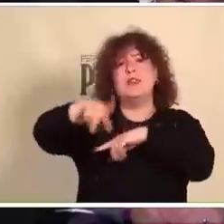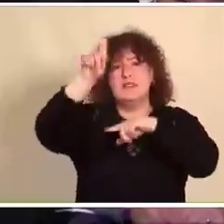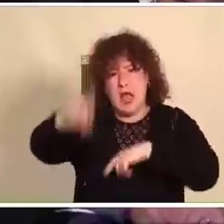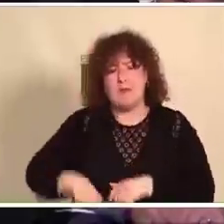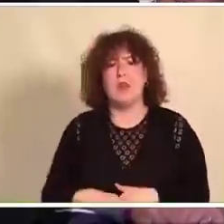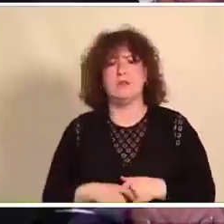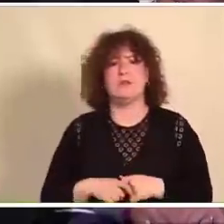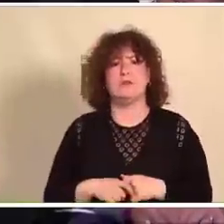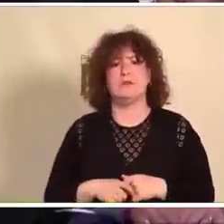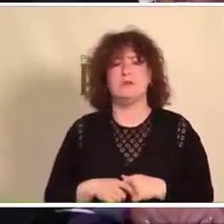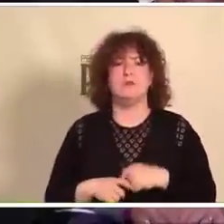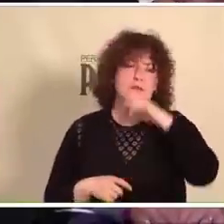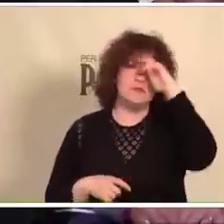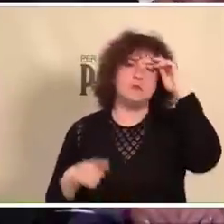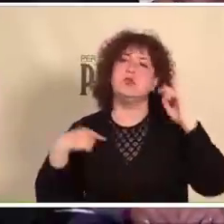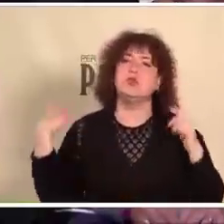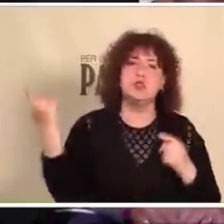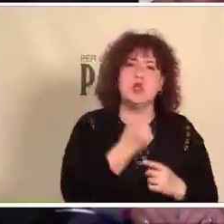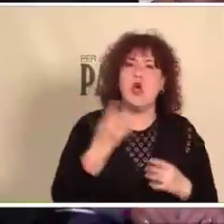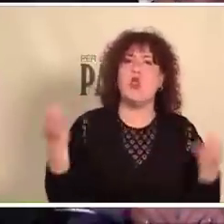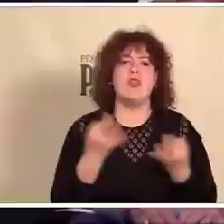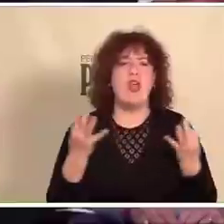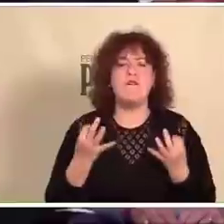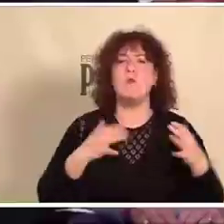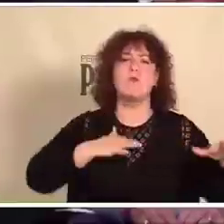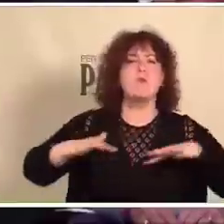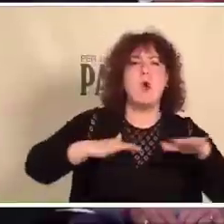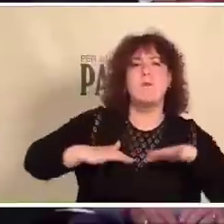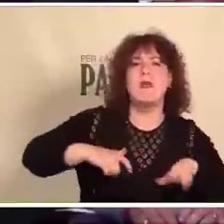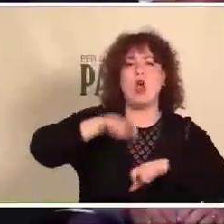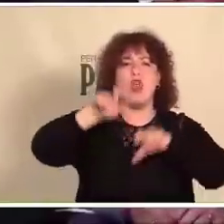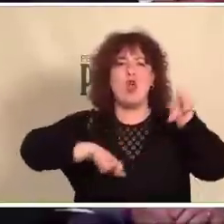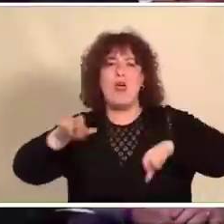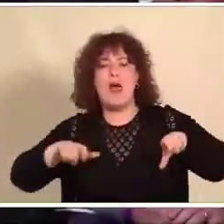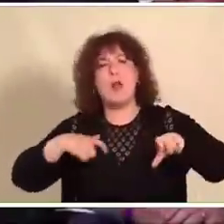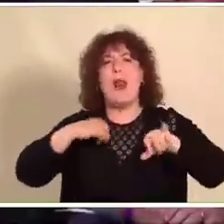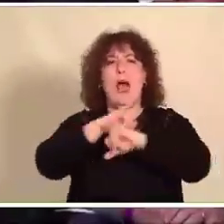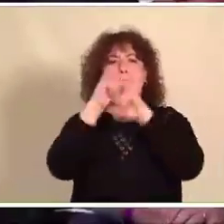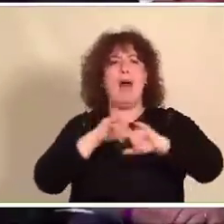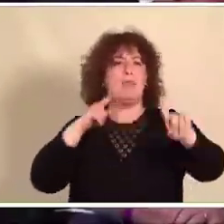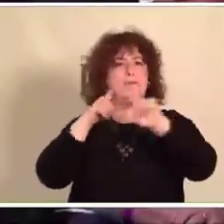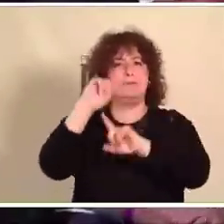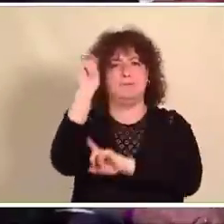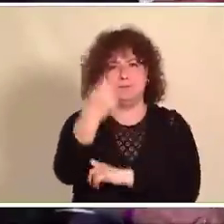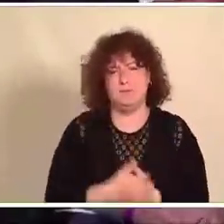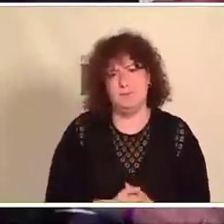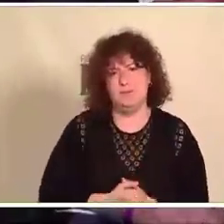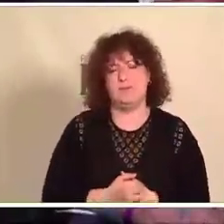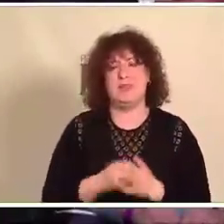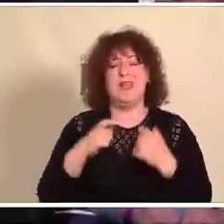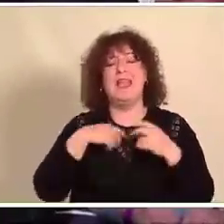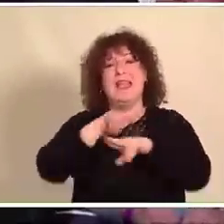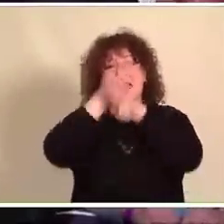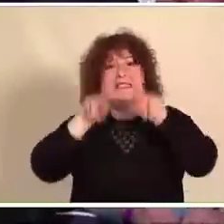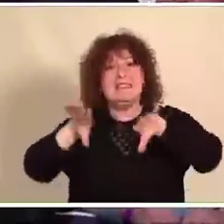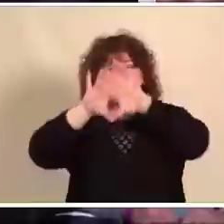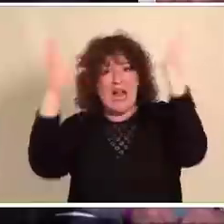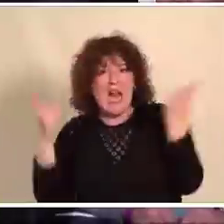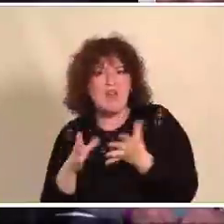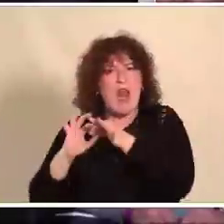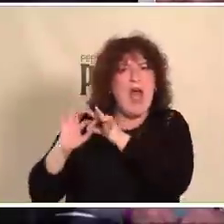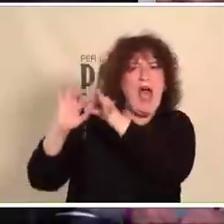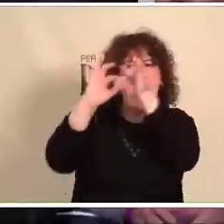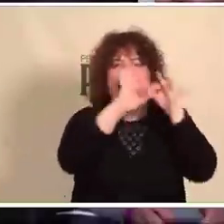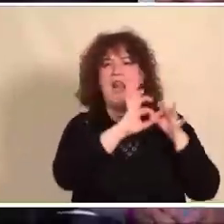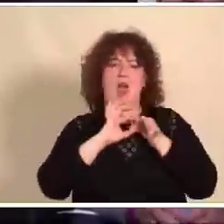construyamos juntos y juntas un movimiento ciudadano por la paz una alianza internacional pacifista